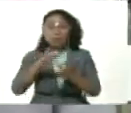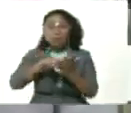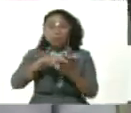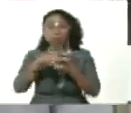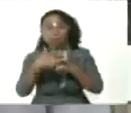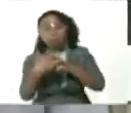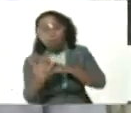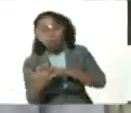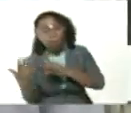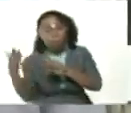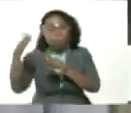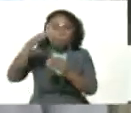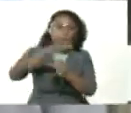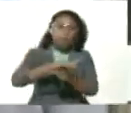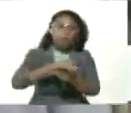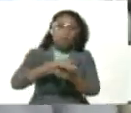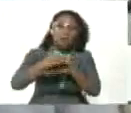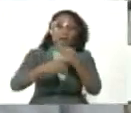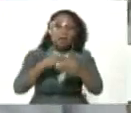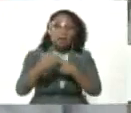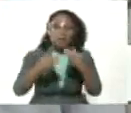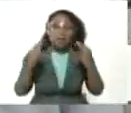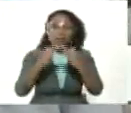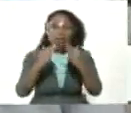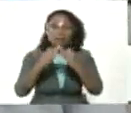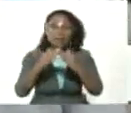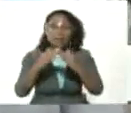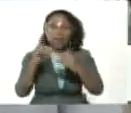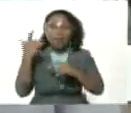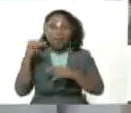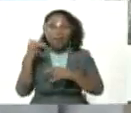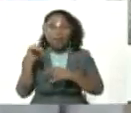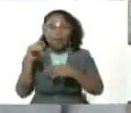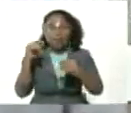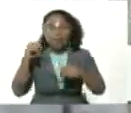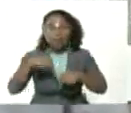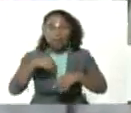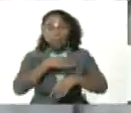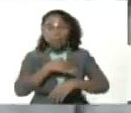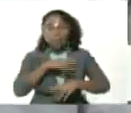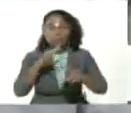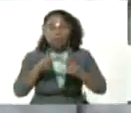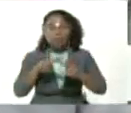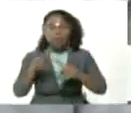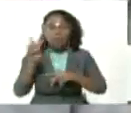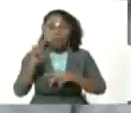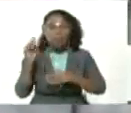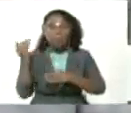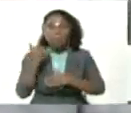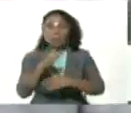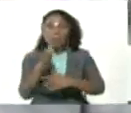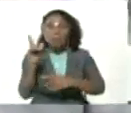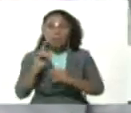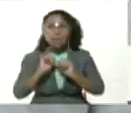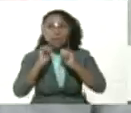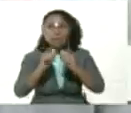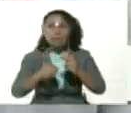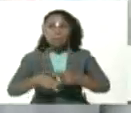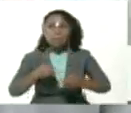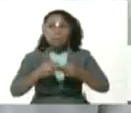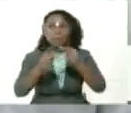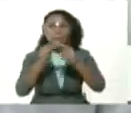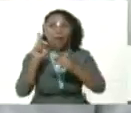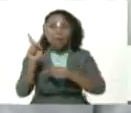destruidas, vamos a traer kit de vivienda que tenemos en la Gran Misión Vivienda Venezuela próximamente para que se inicie la construcción. Y